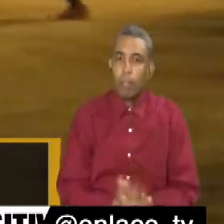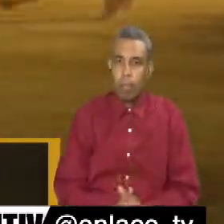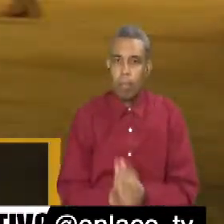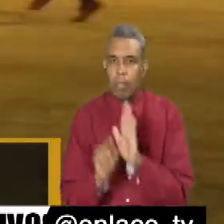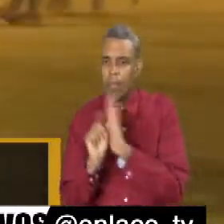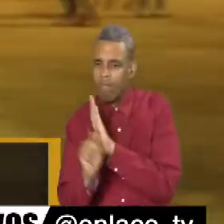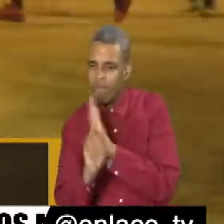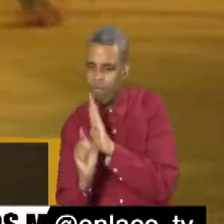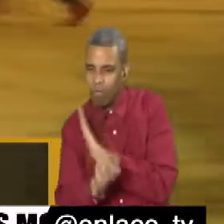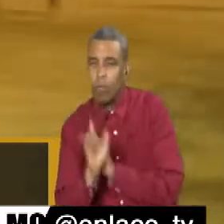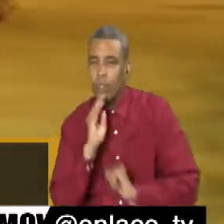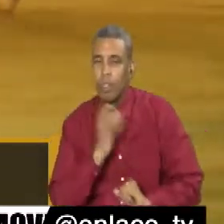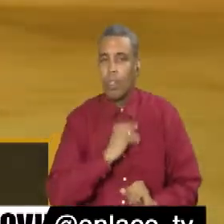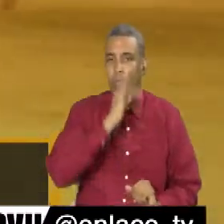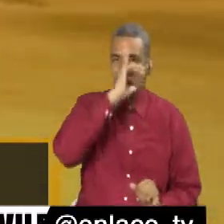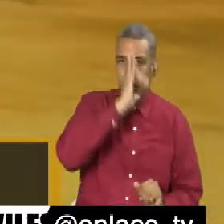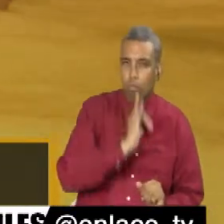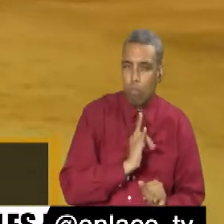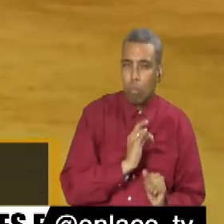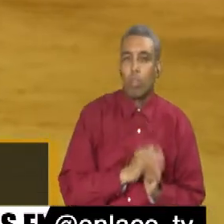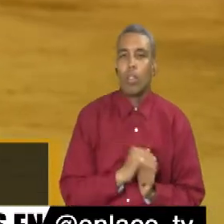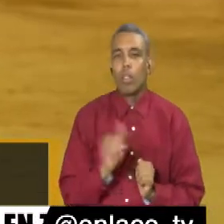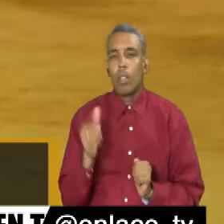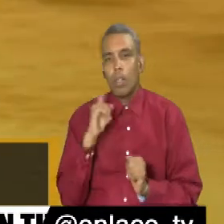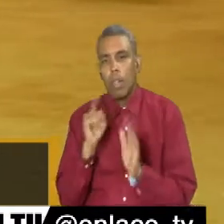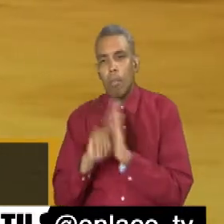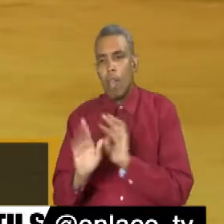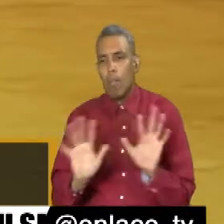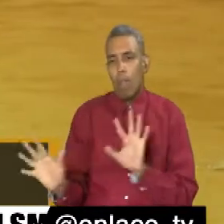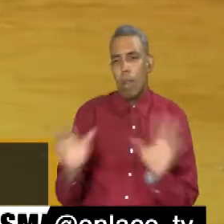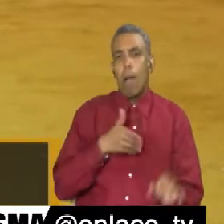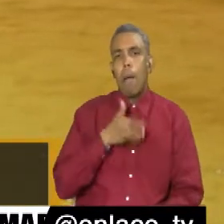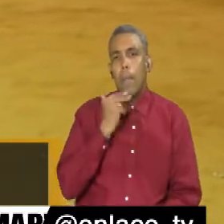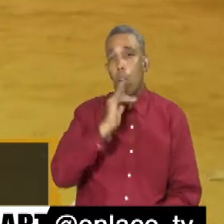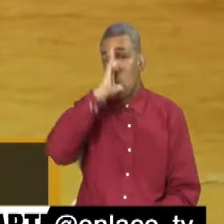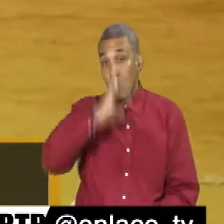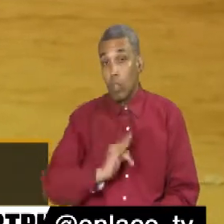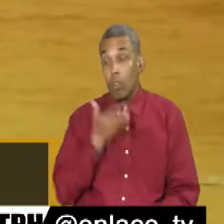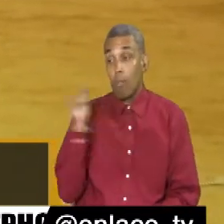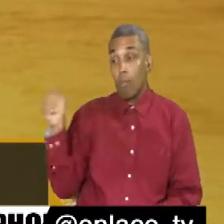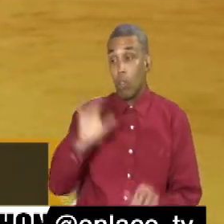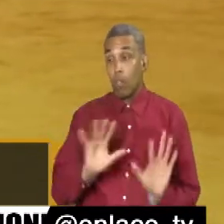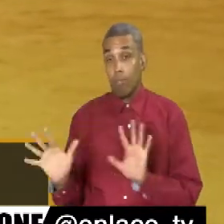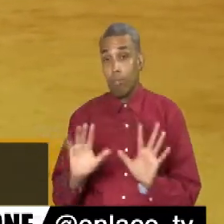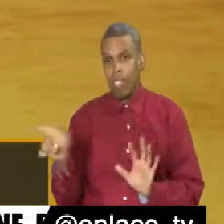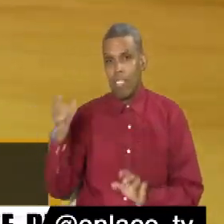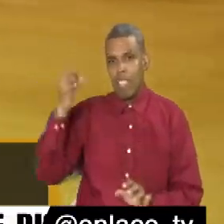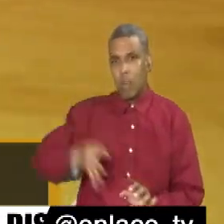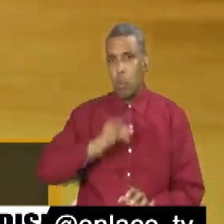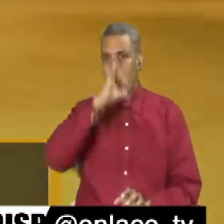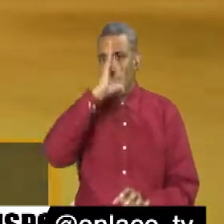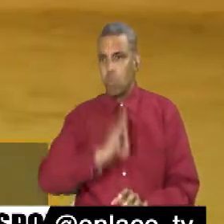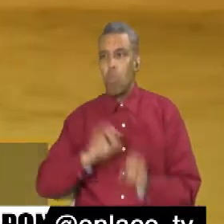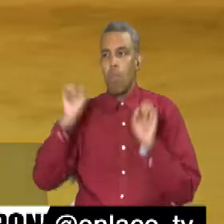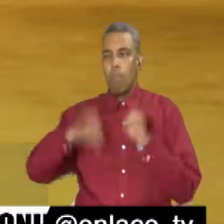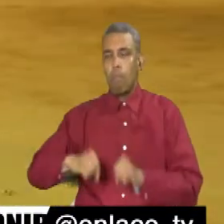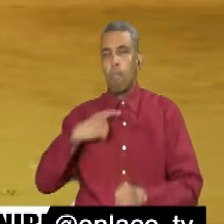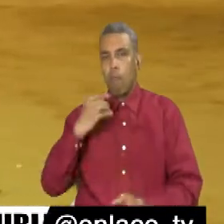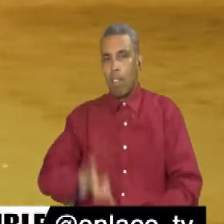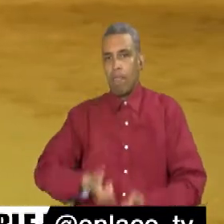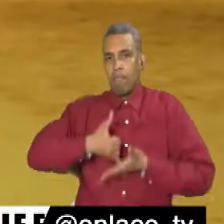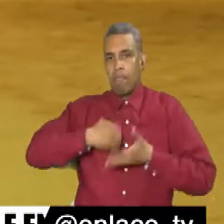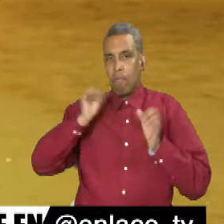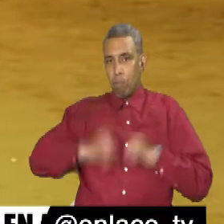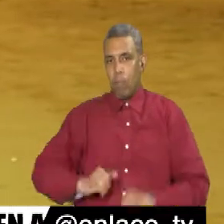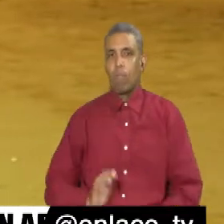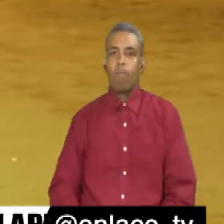goleadores están la Juventus y los Panitas, y la malla menos vencida también la tiene la Juventus, equipo favorito para quedarse con el título de campeones.